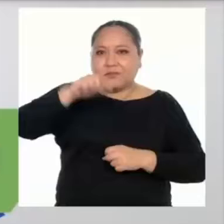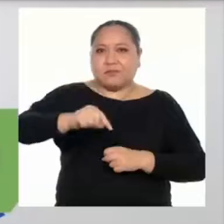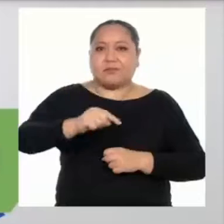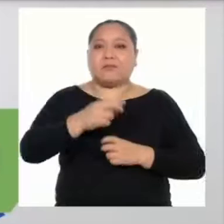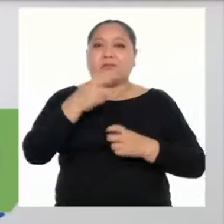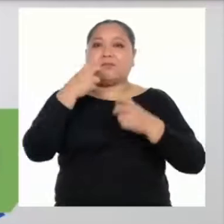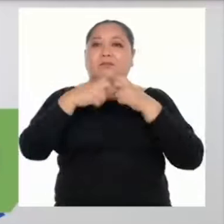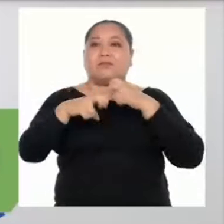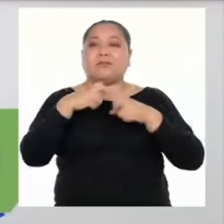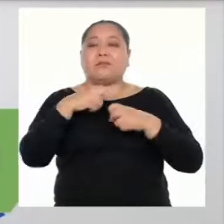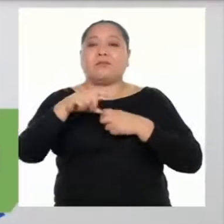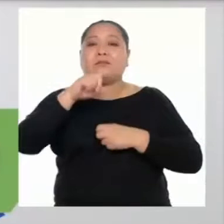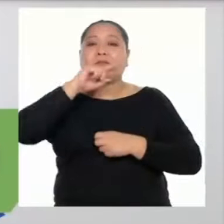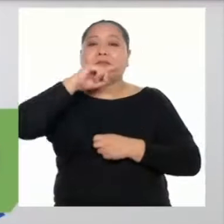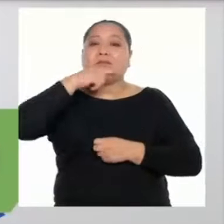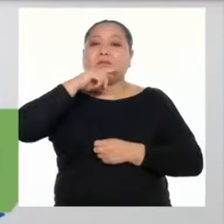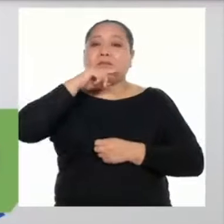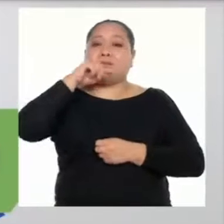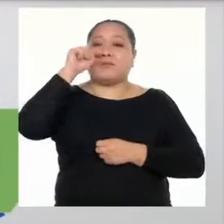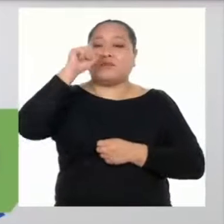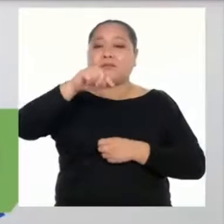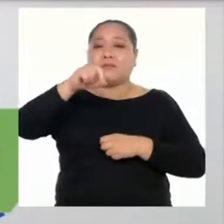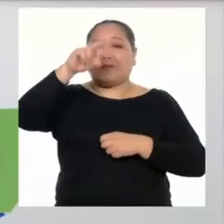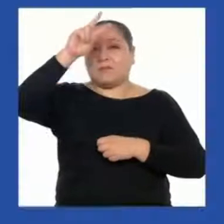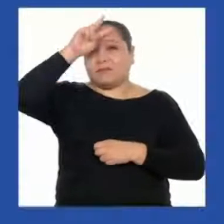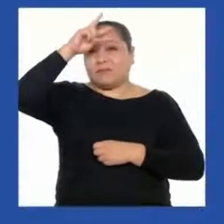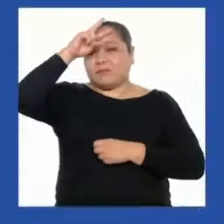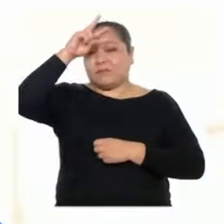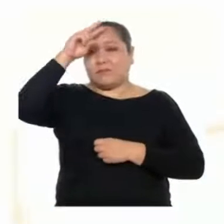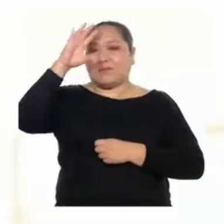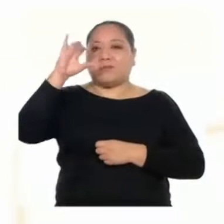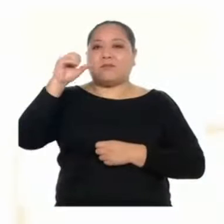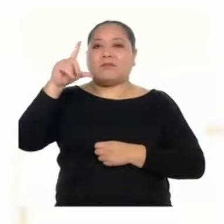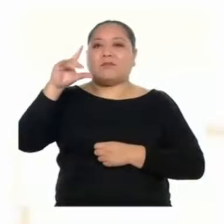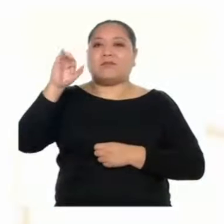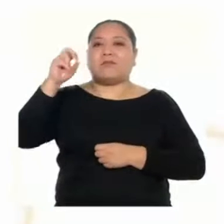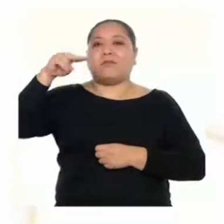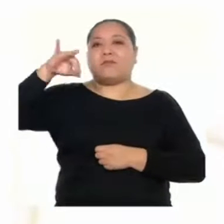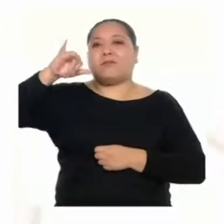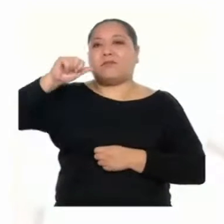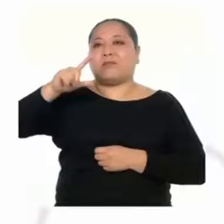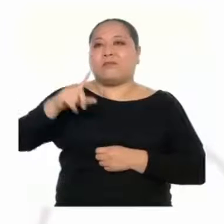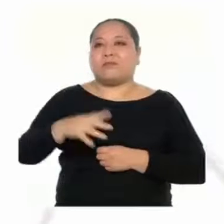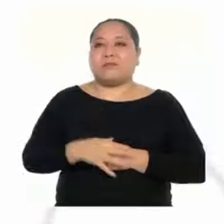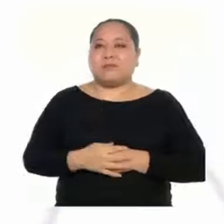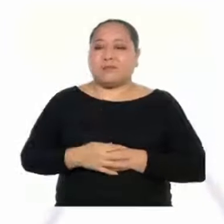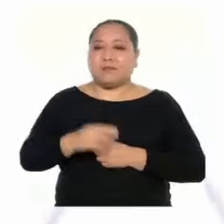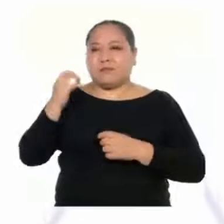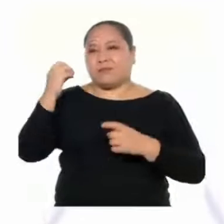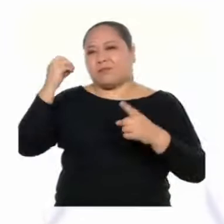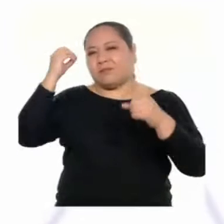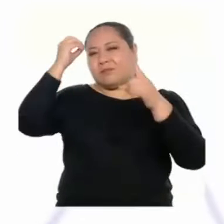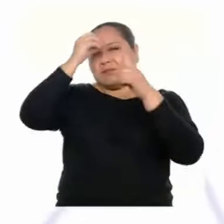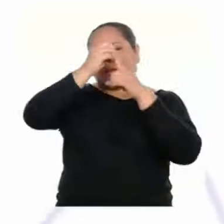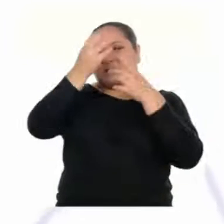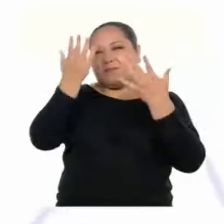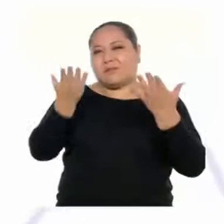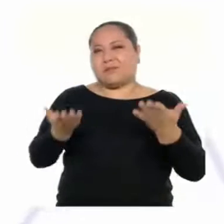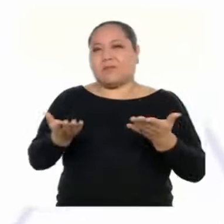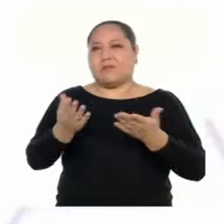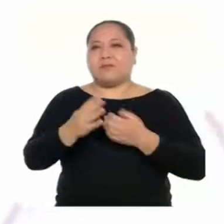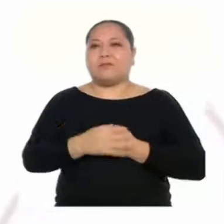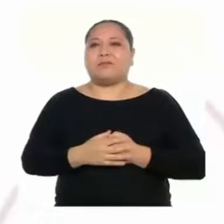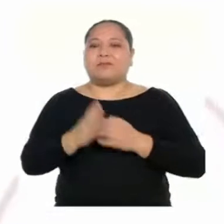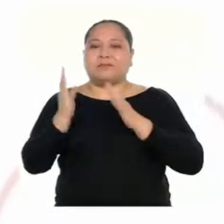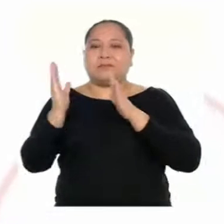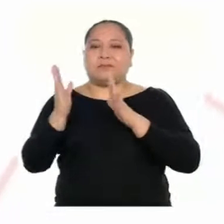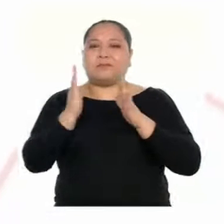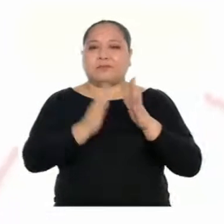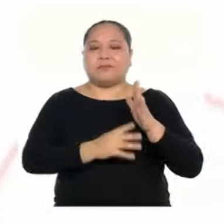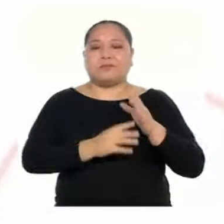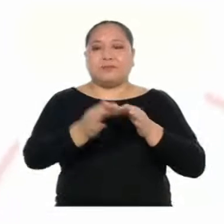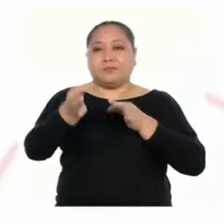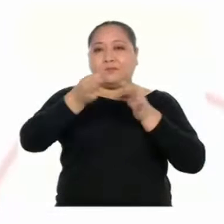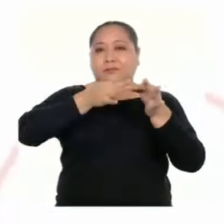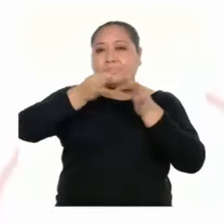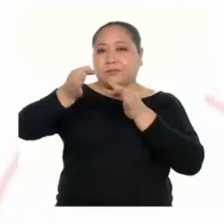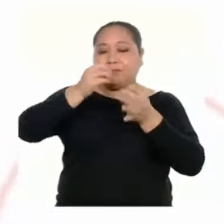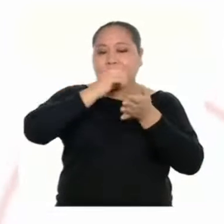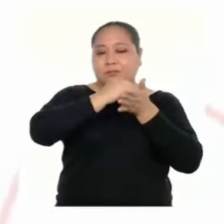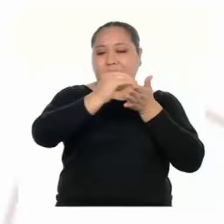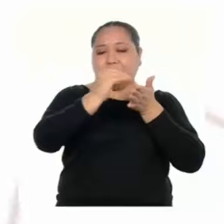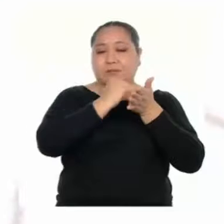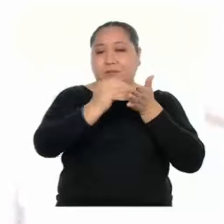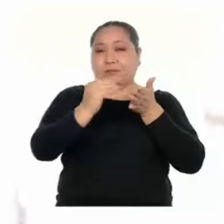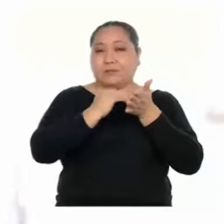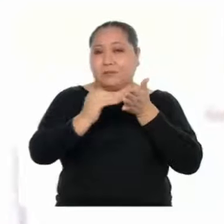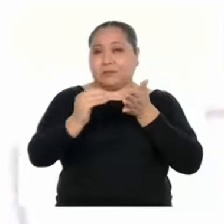la situación de la mujer en el Perú colonial. Y el reto de hoy será elaborar argumentos para